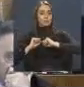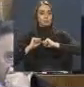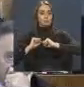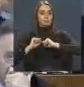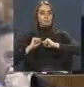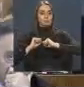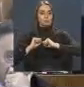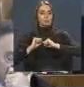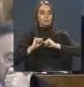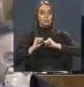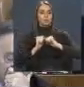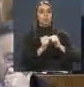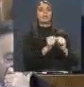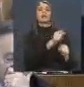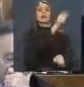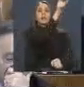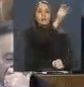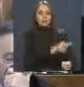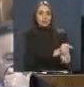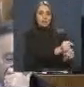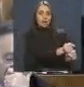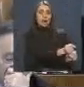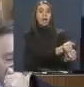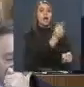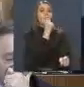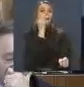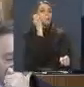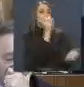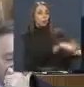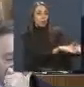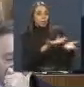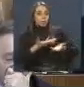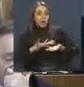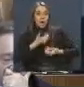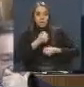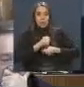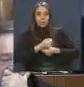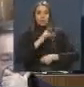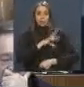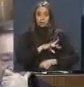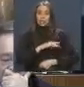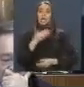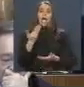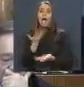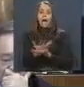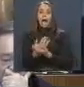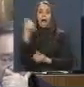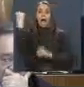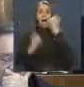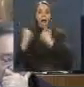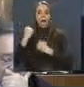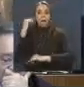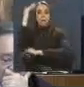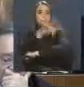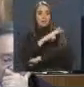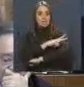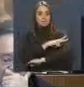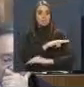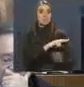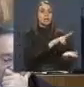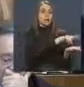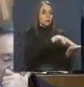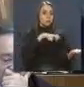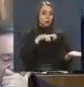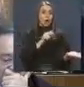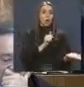el trabajo del trabajador o trabajadora en nuestro Chile. Hay empleadores que por supuesto cumplen y otros que no